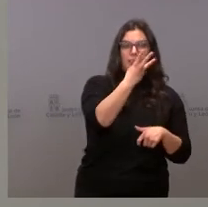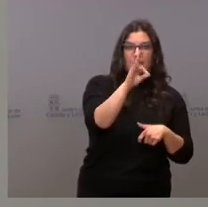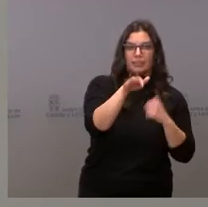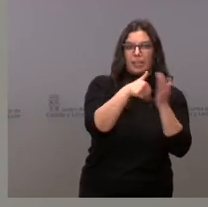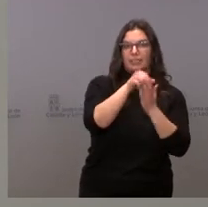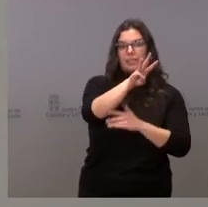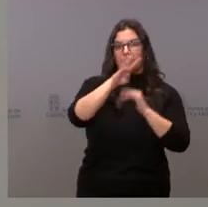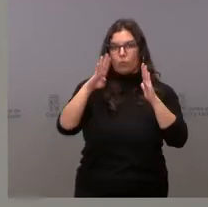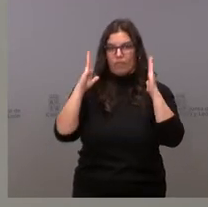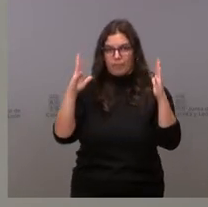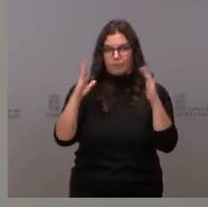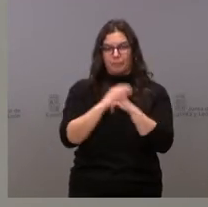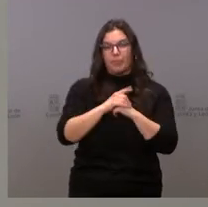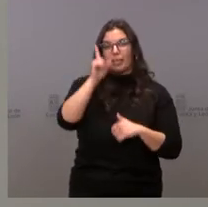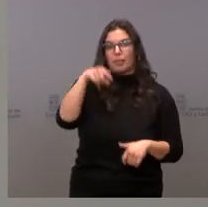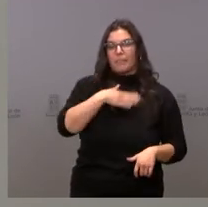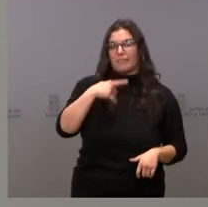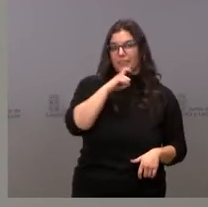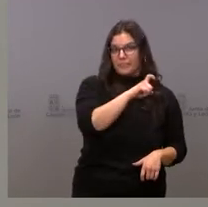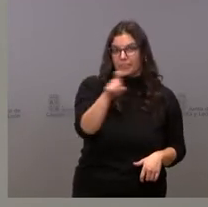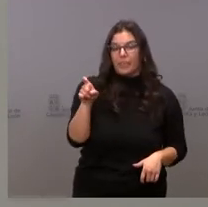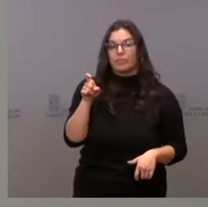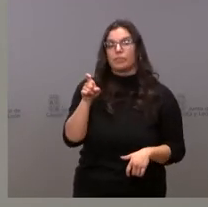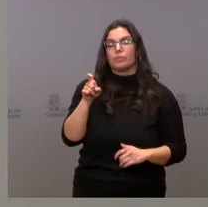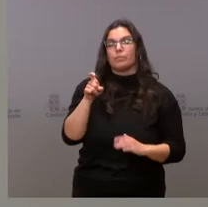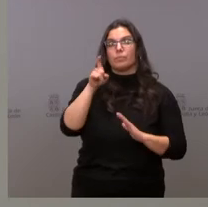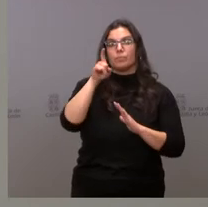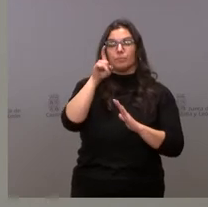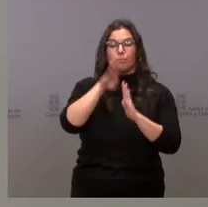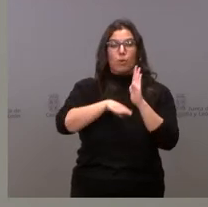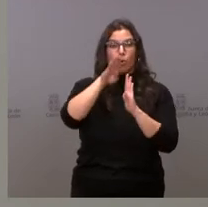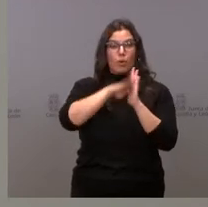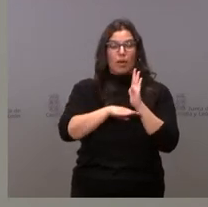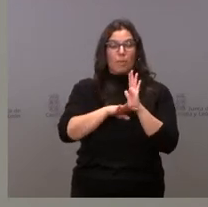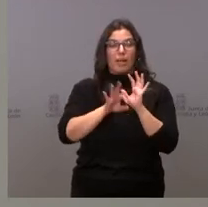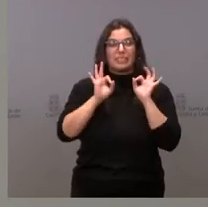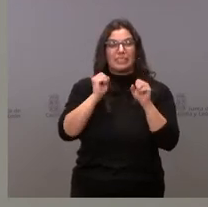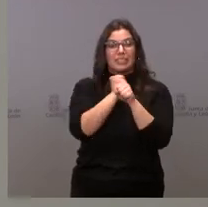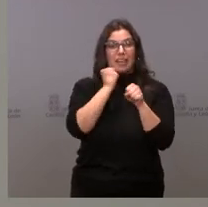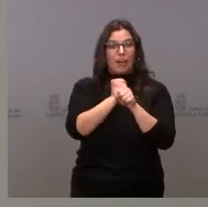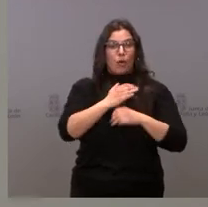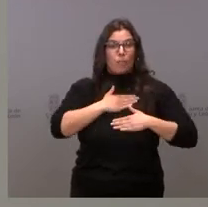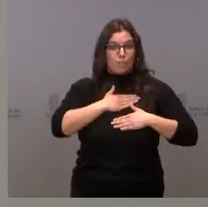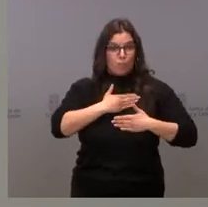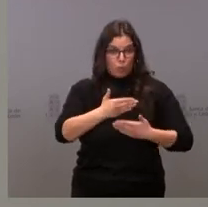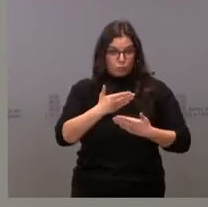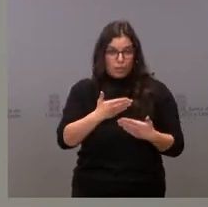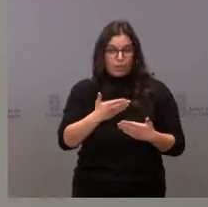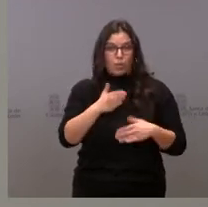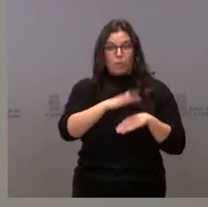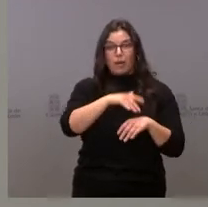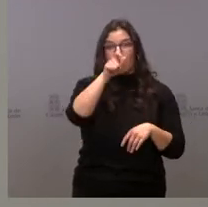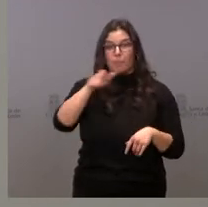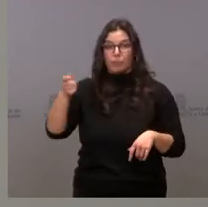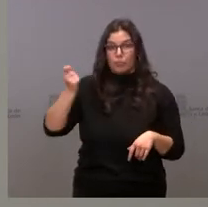también quiero comunicarles que en el programa de trabajo voluntario para personal